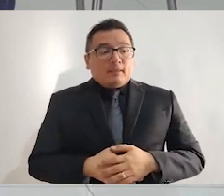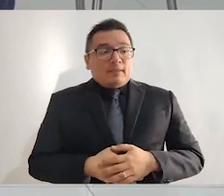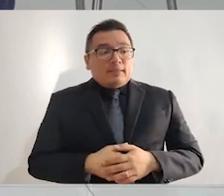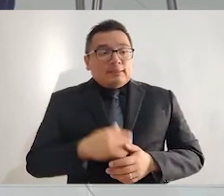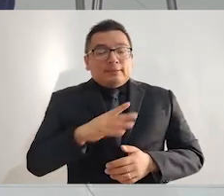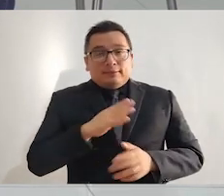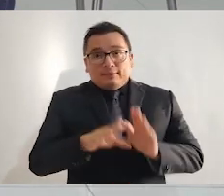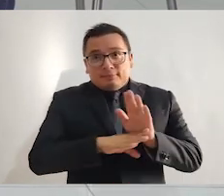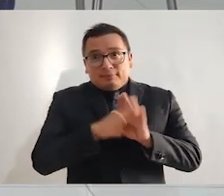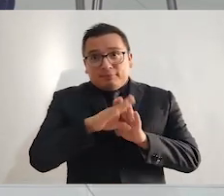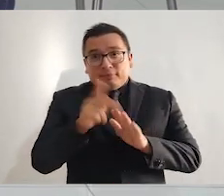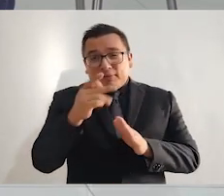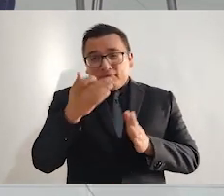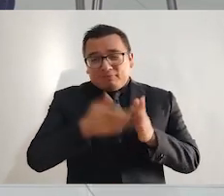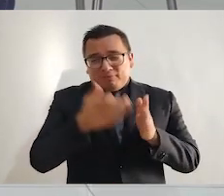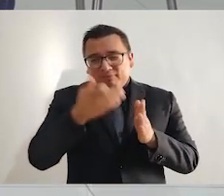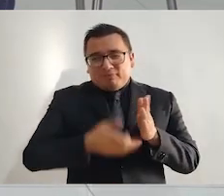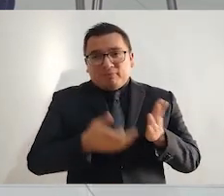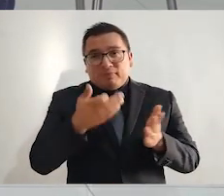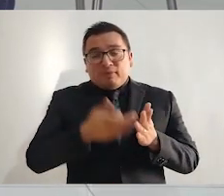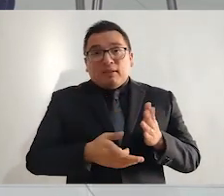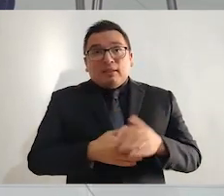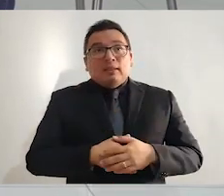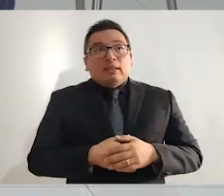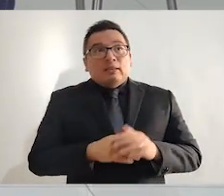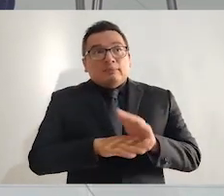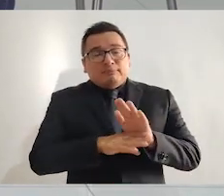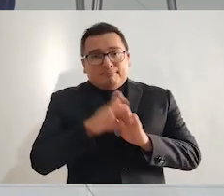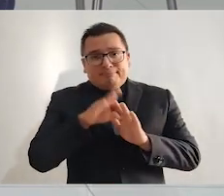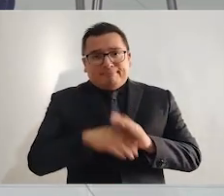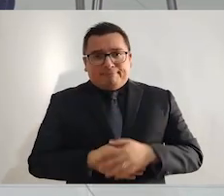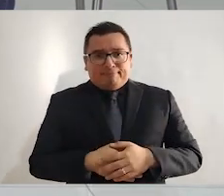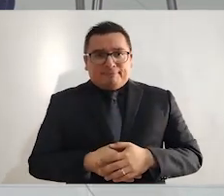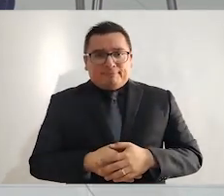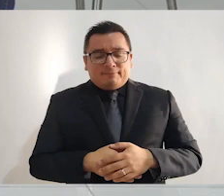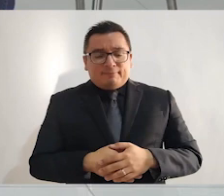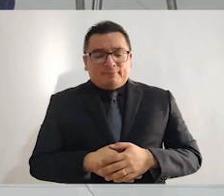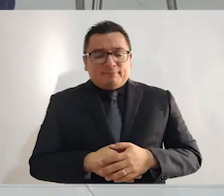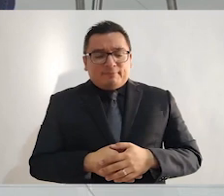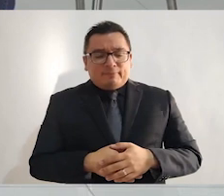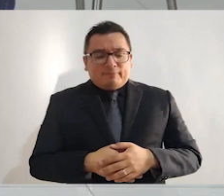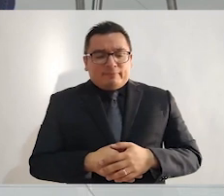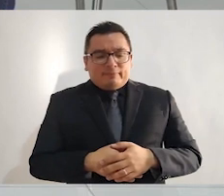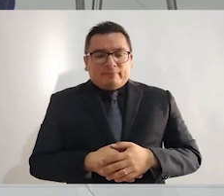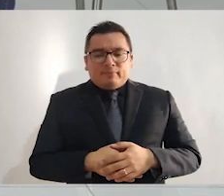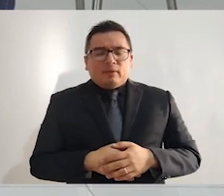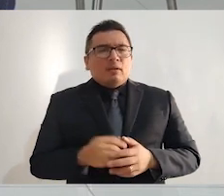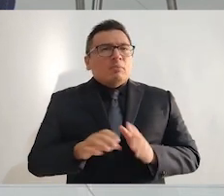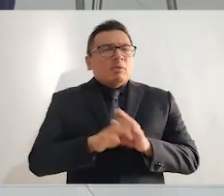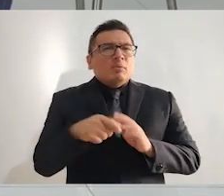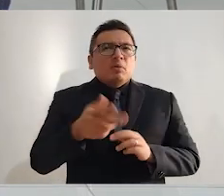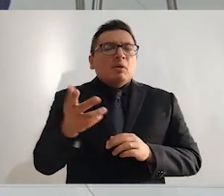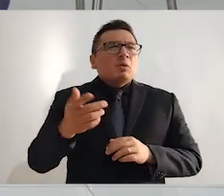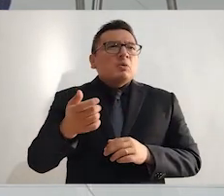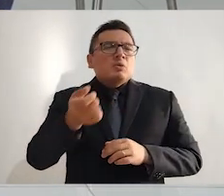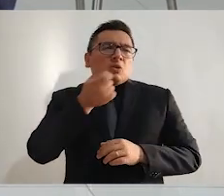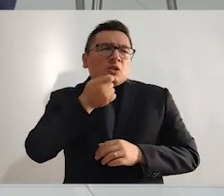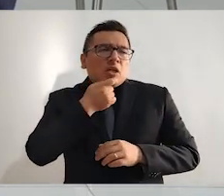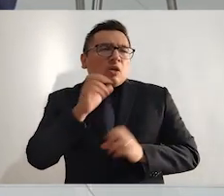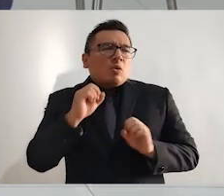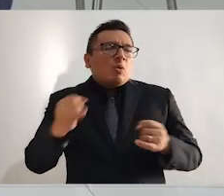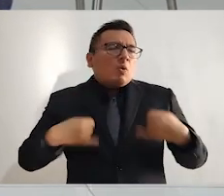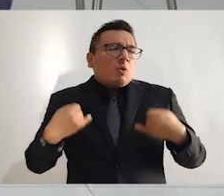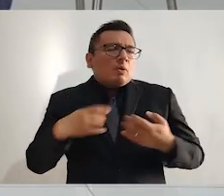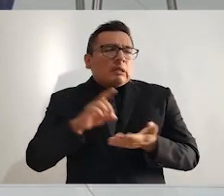pero hace mucha falta que se siga avanzando en esta materia. ¿Qué dicen los niños, qué dicen las personas con algún